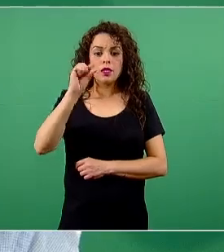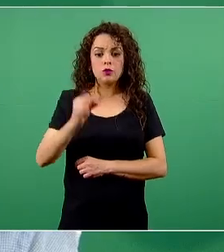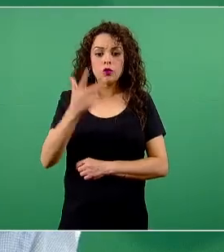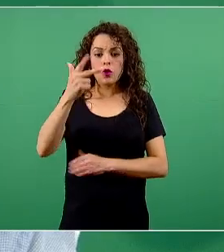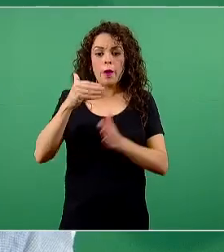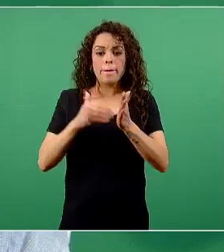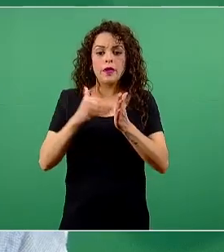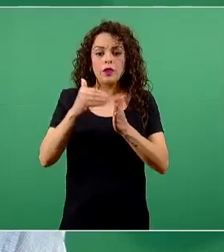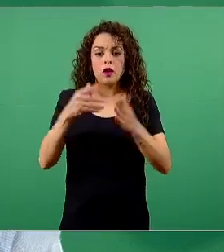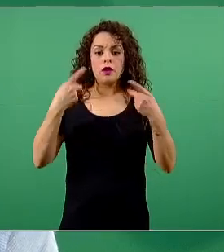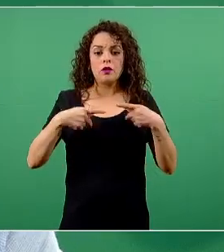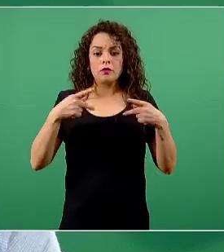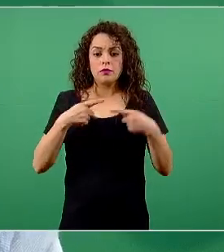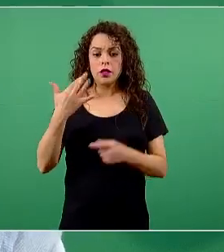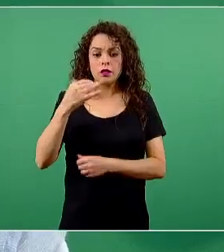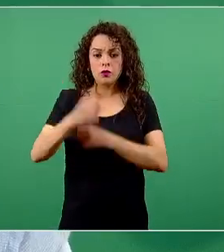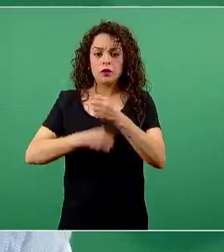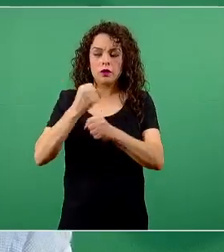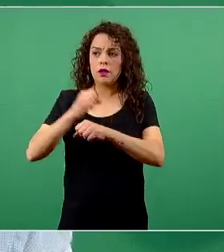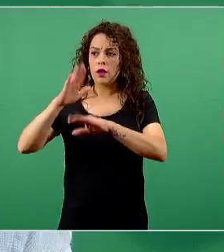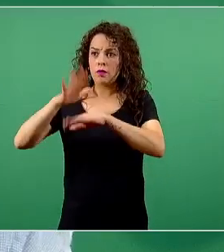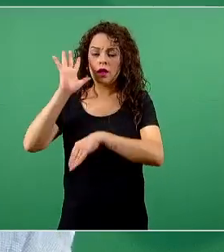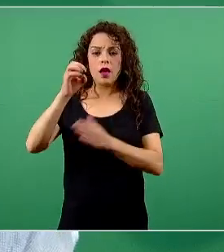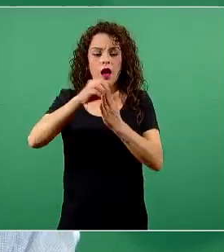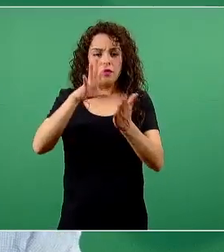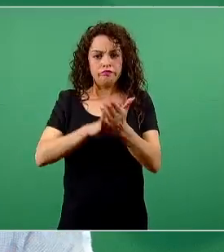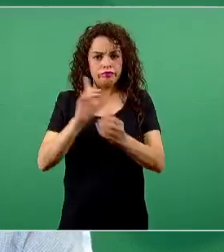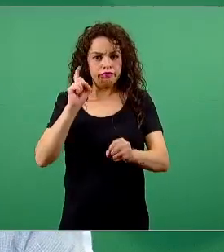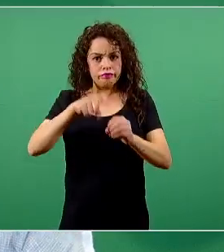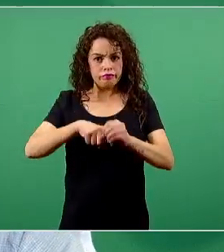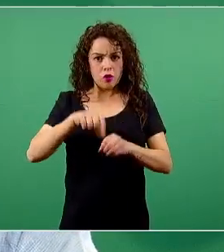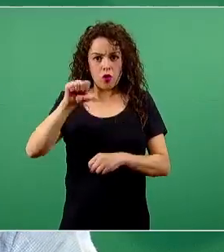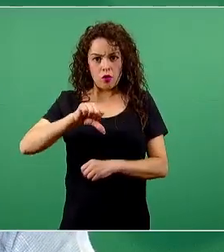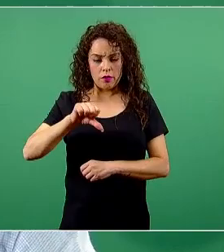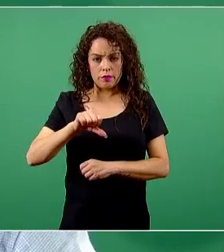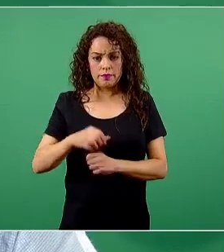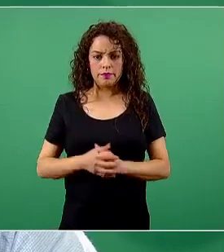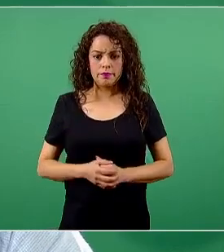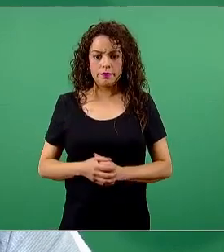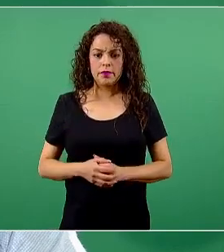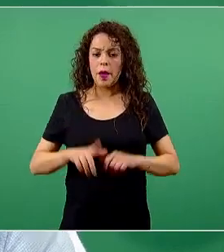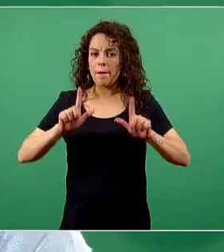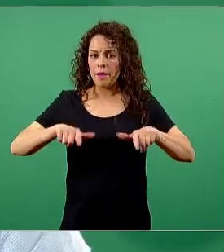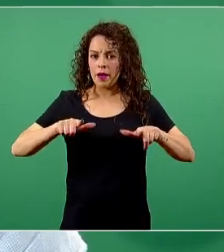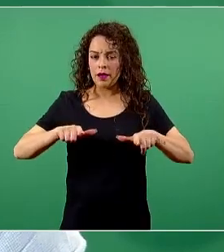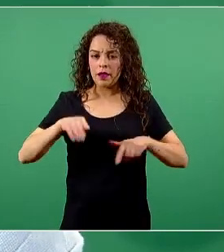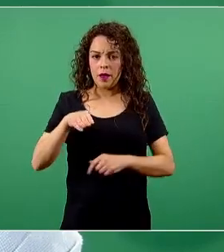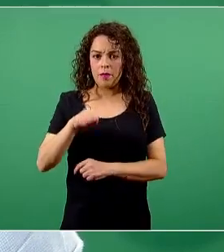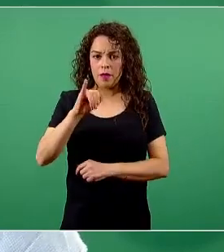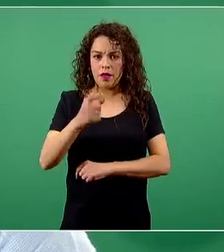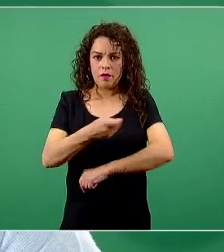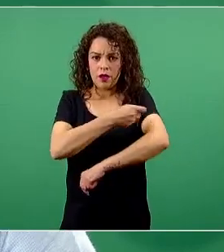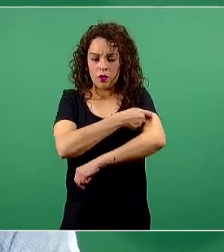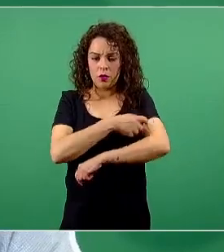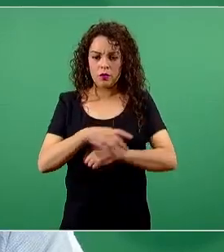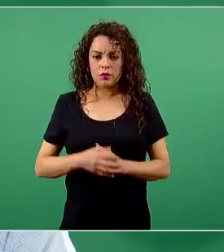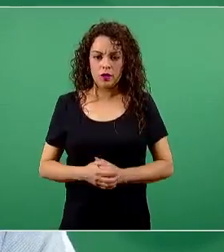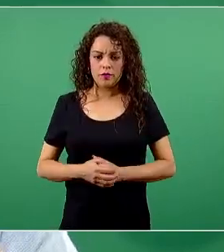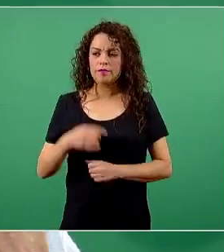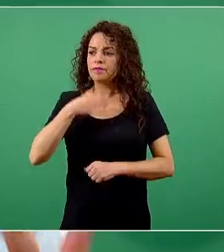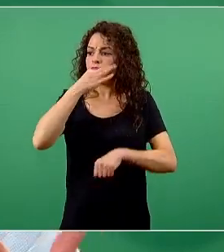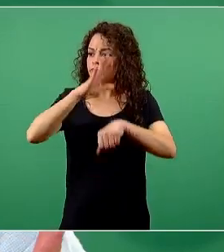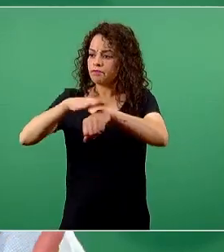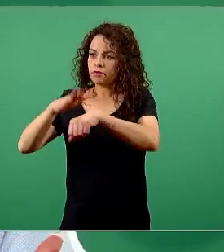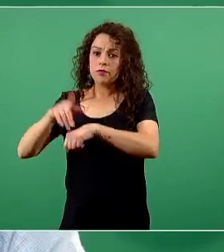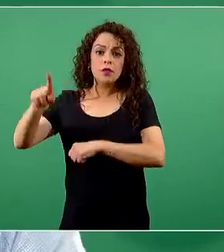millones de personas de 50 años y más se han registrado hasta ahorita en Mi Vacuna. Le invitamos a usted, si tiene 50 años de edad